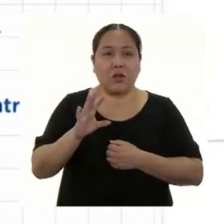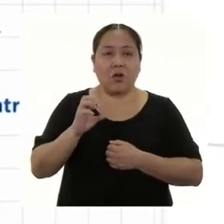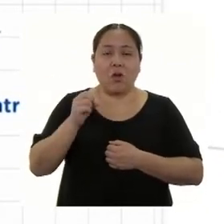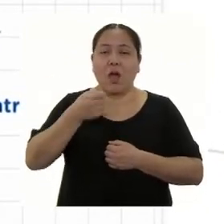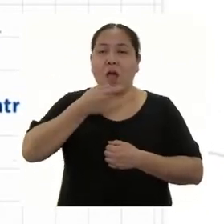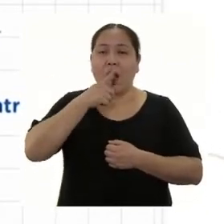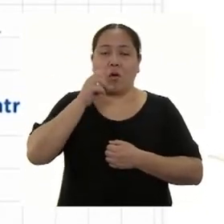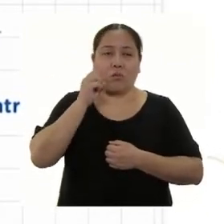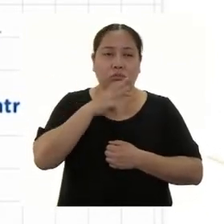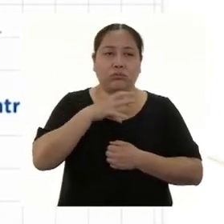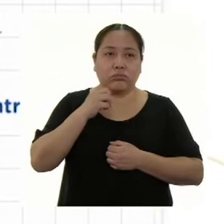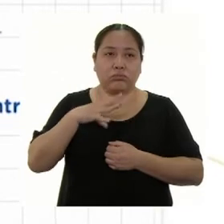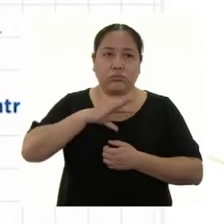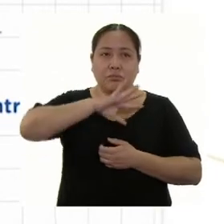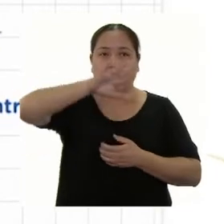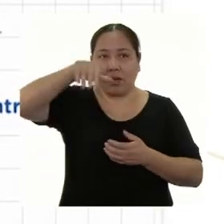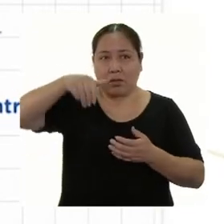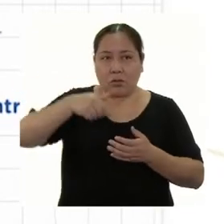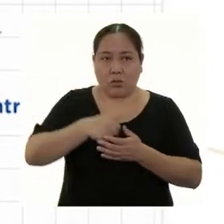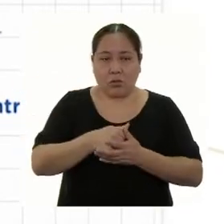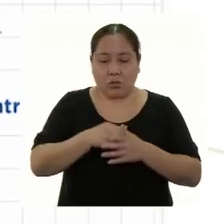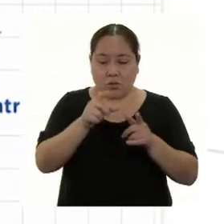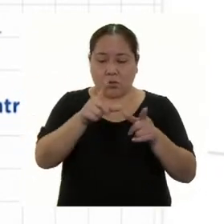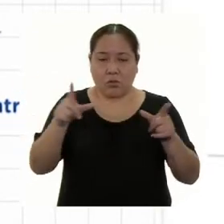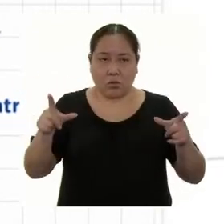para cubrir todo el terreno del biohuerto.